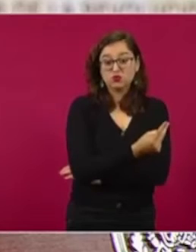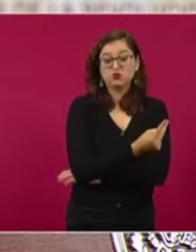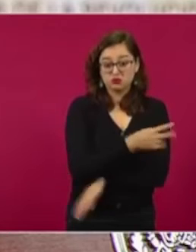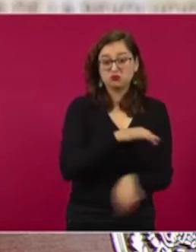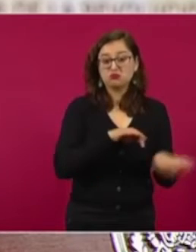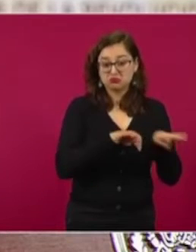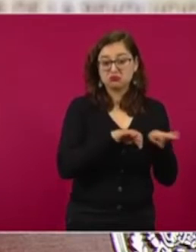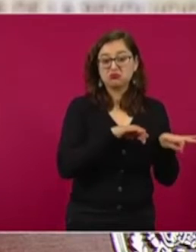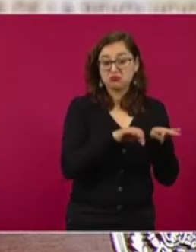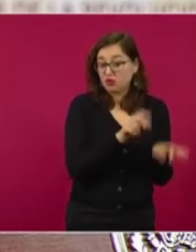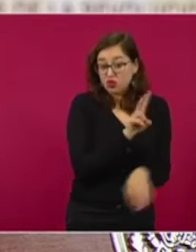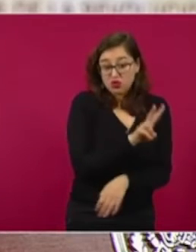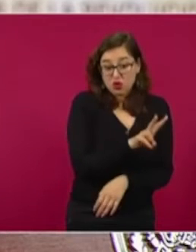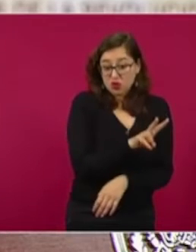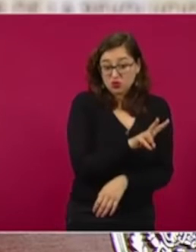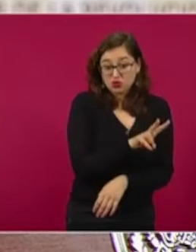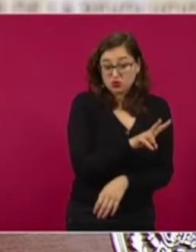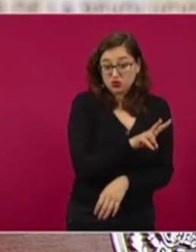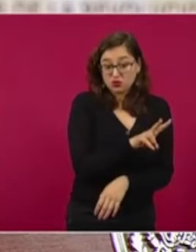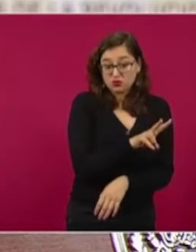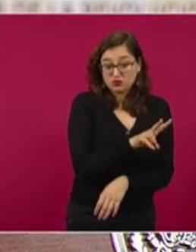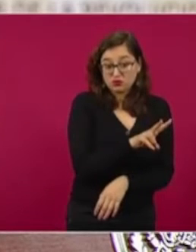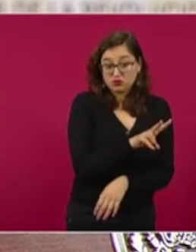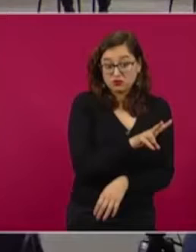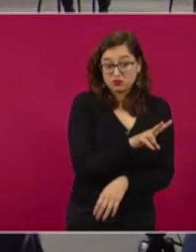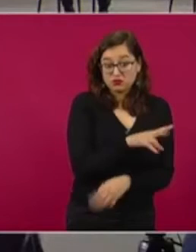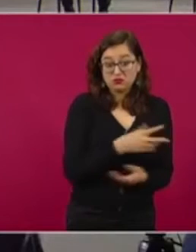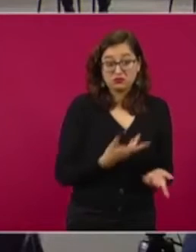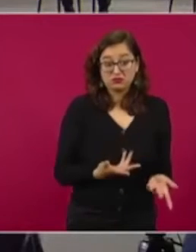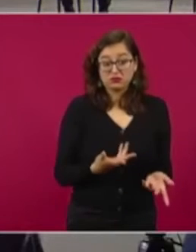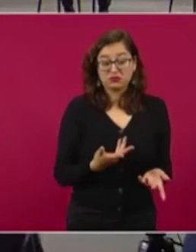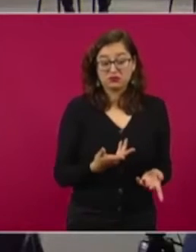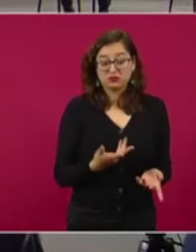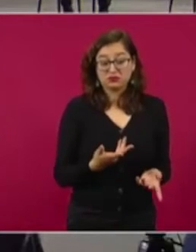producción. El resto